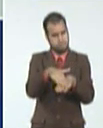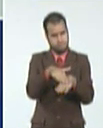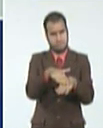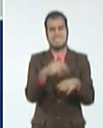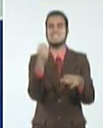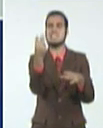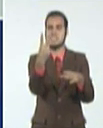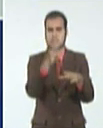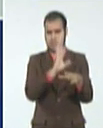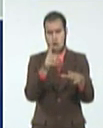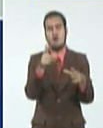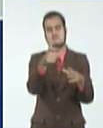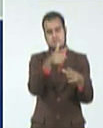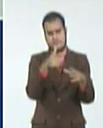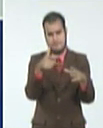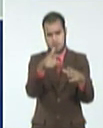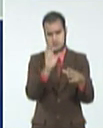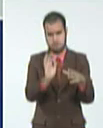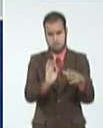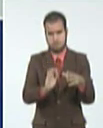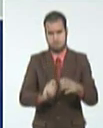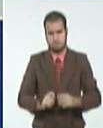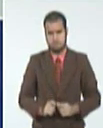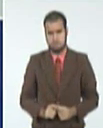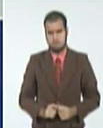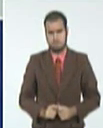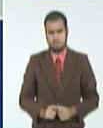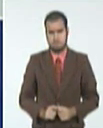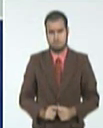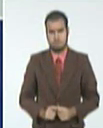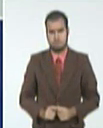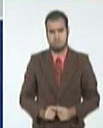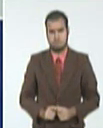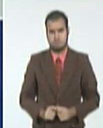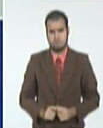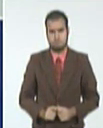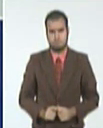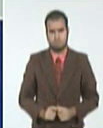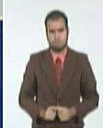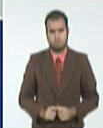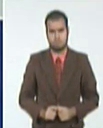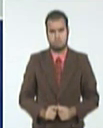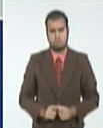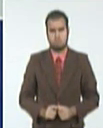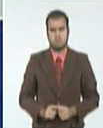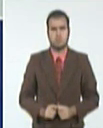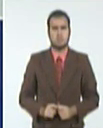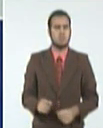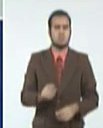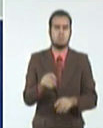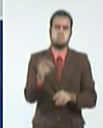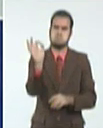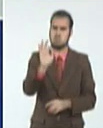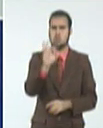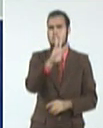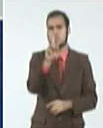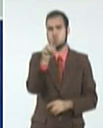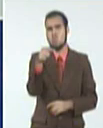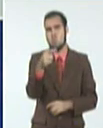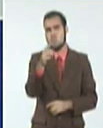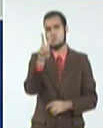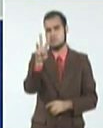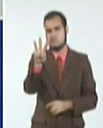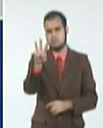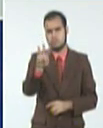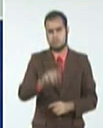los candidatos vacunales, de las vacunas. Estamos hablando del 21,3% de la